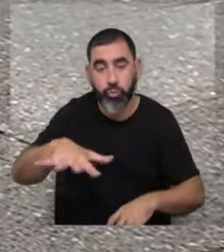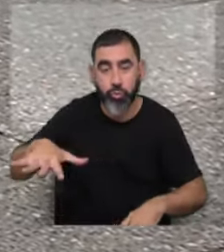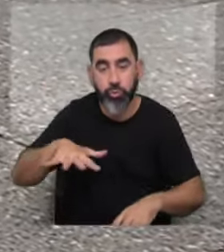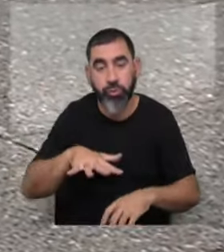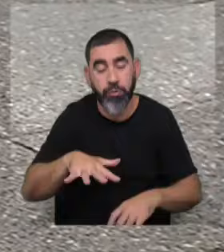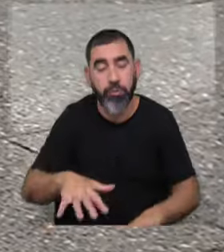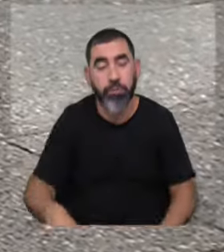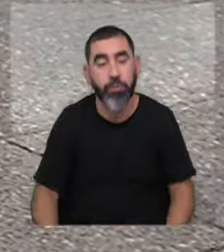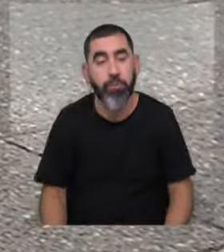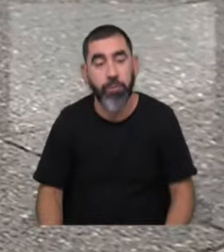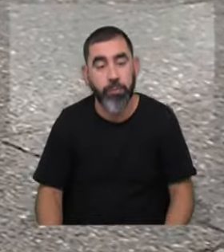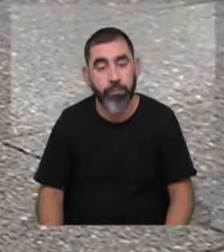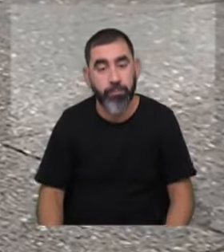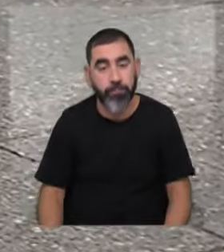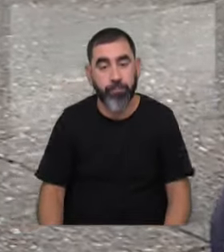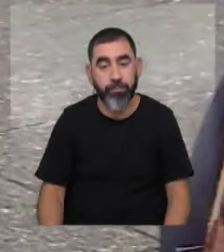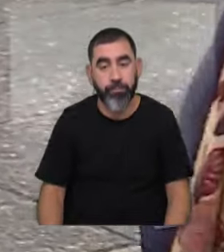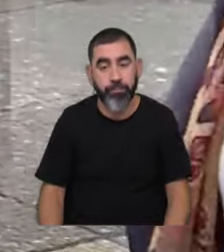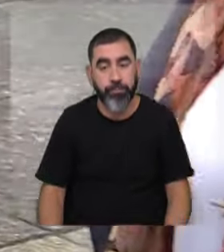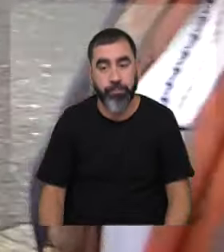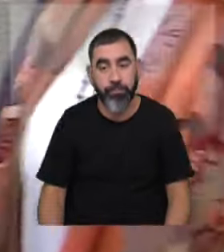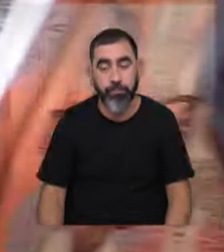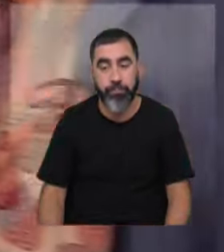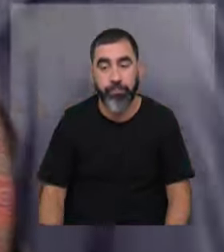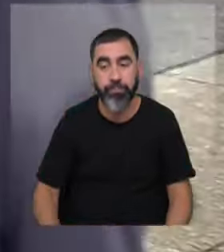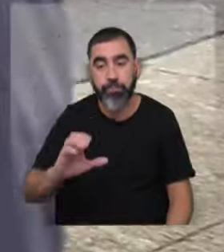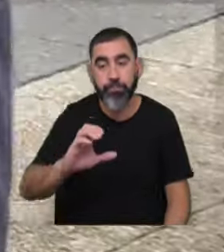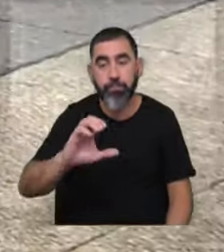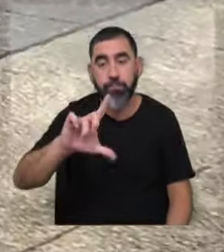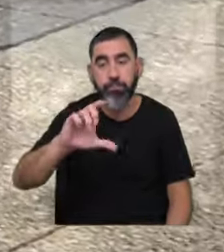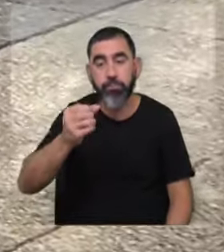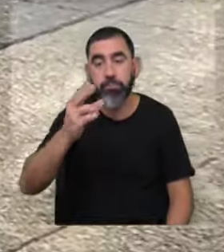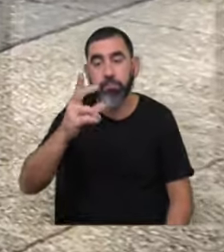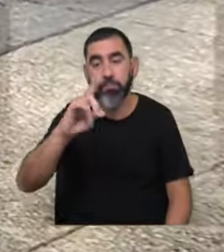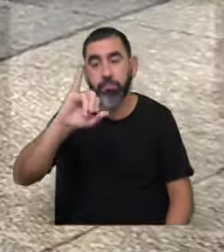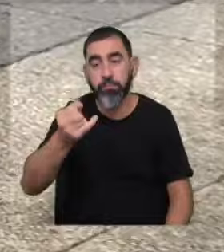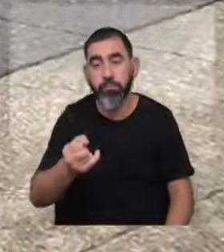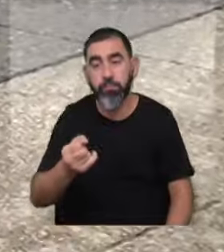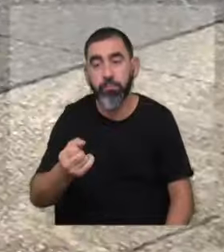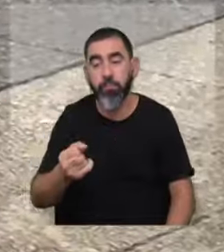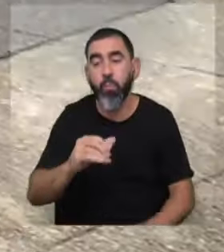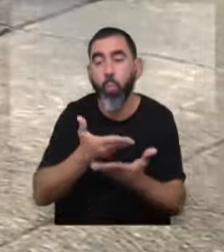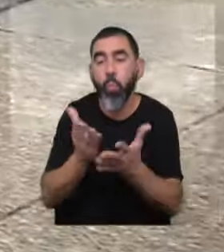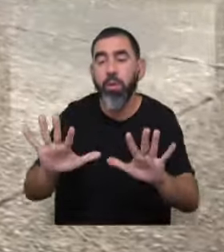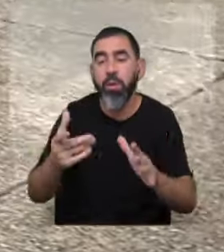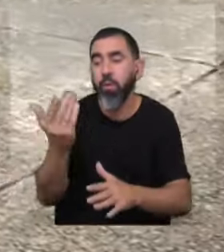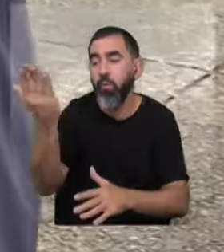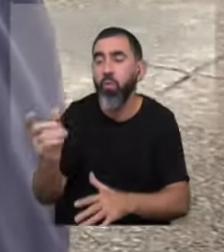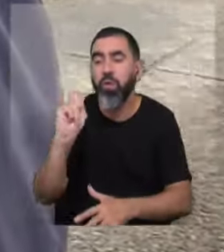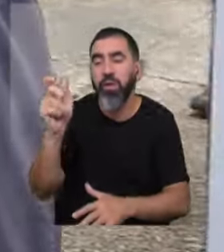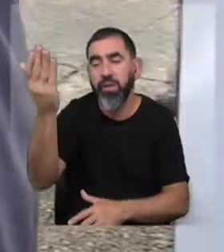de distintos ámbitos. Y para hablar de esto estamos con Claudia Arispe. Claudia, ¿de qué trata esta muestra? Y contanos un poco también quién sos vos.